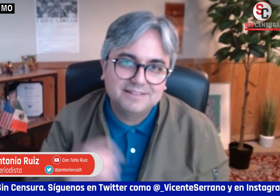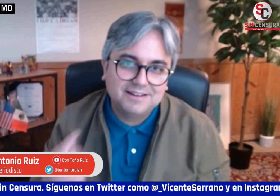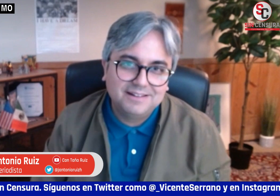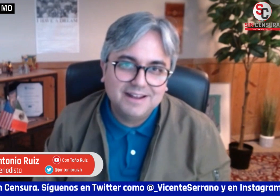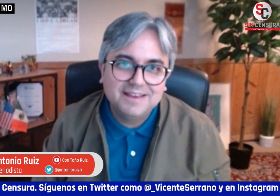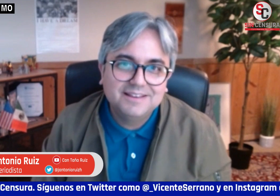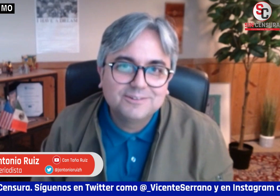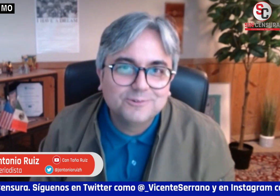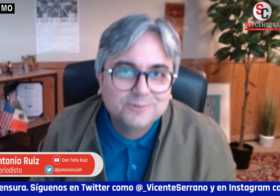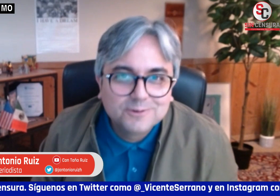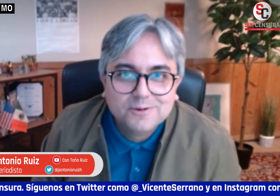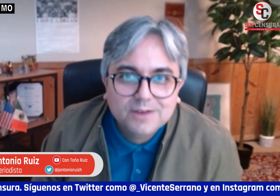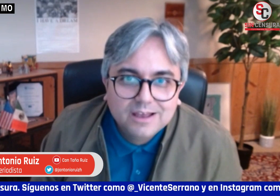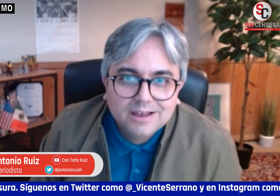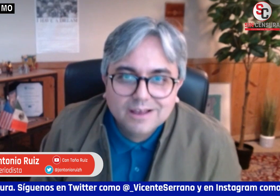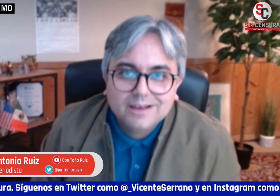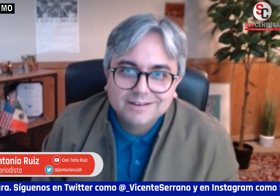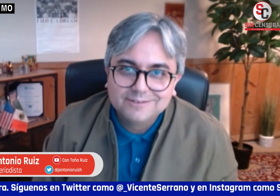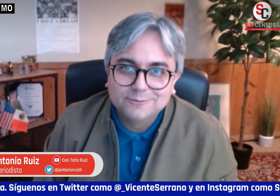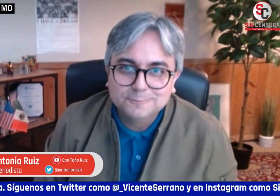que hasta traía ahí